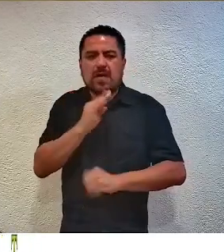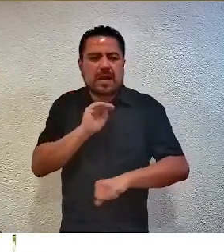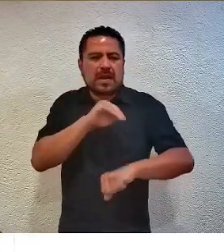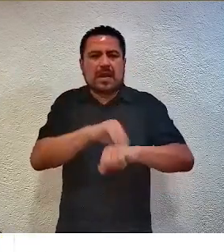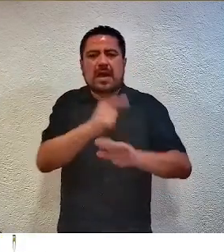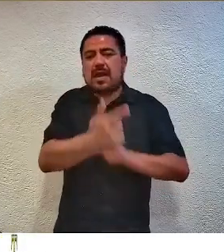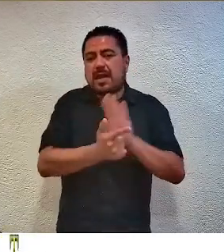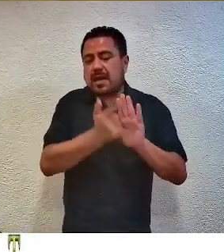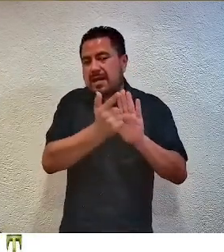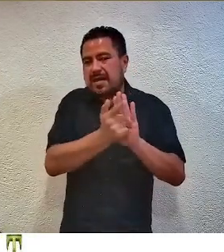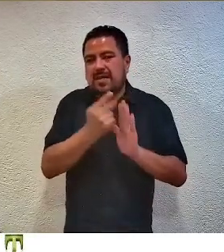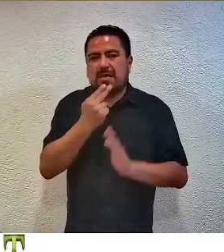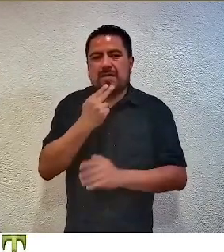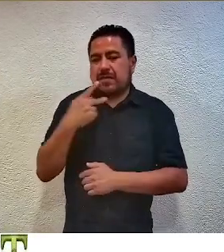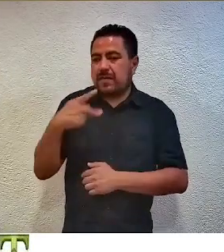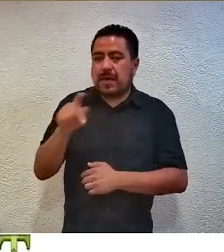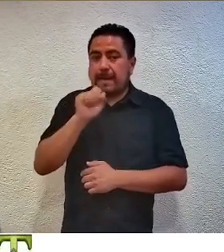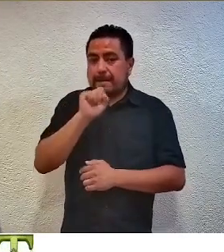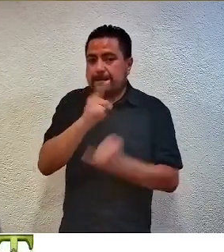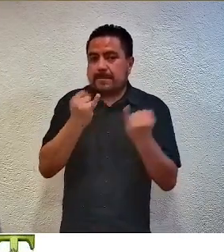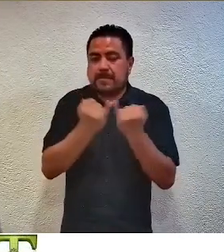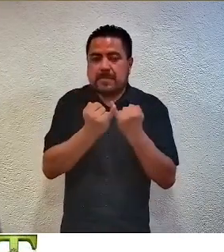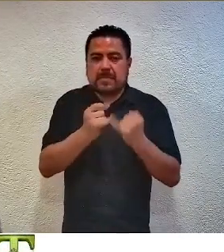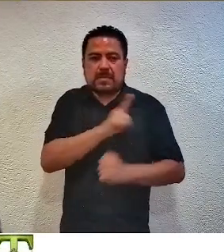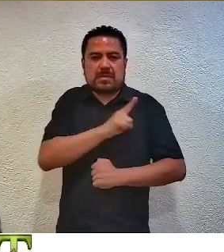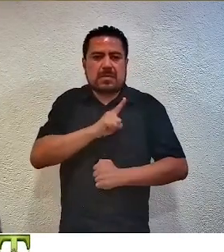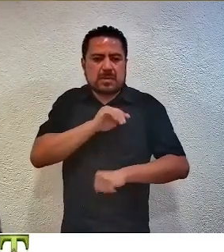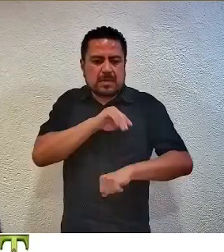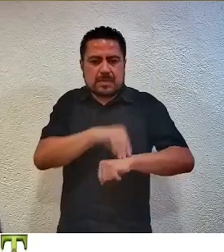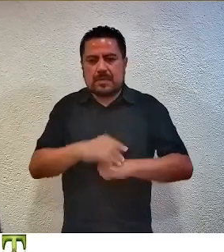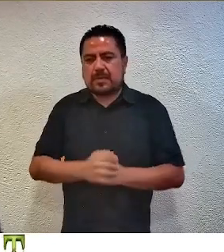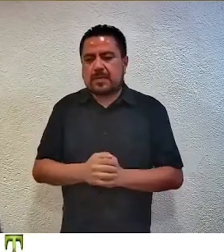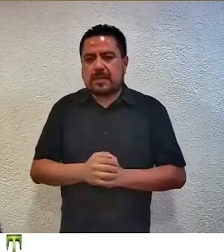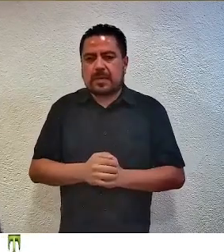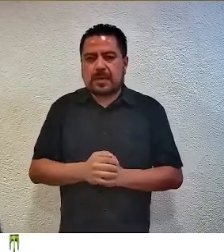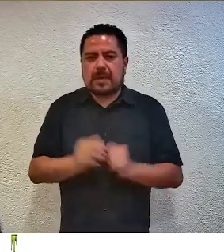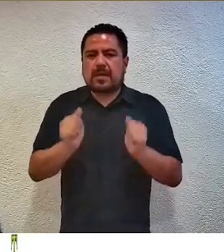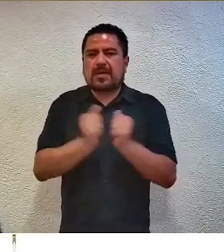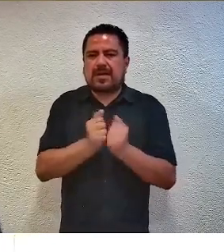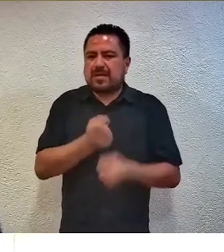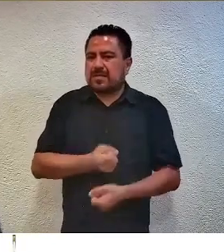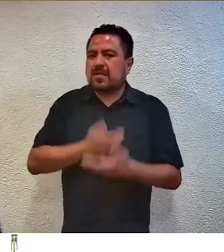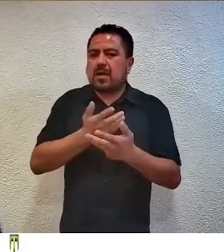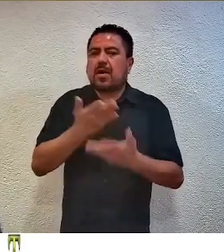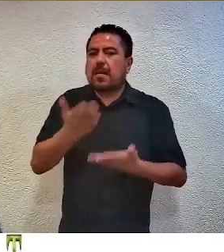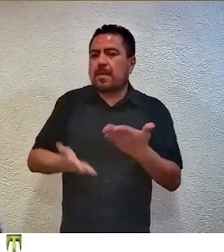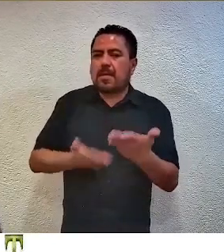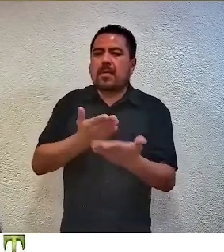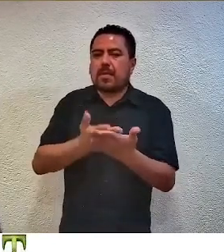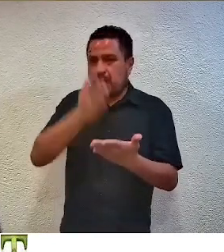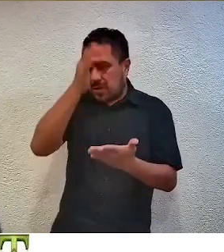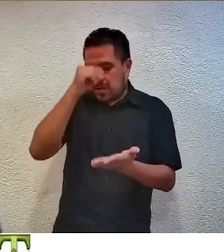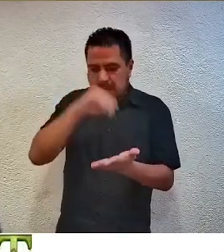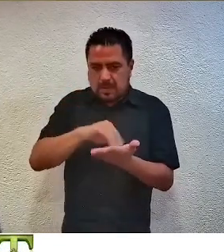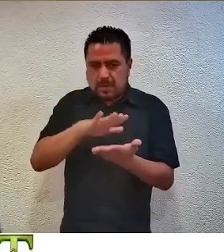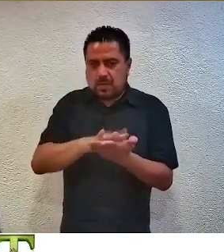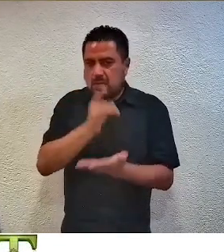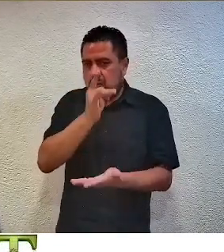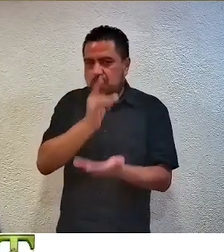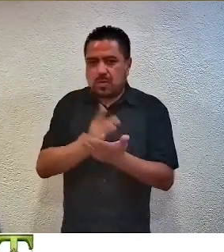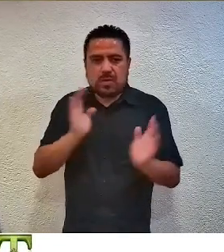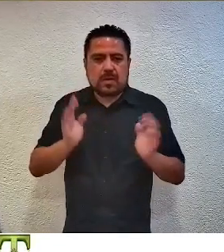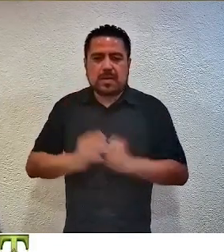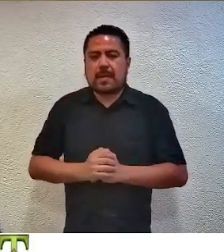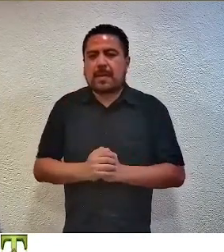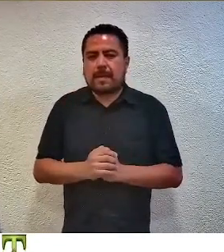ilegalidad de sus efectos, el mismo deviene inoperante. Con base en lo expuesto se propone el siguiente punto resolutivo.